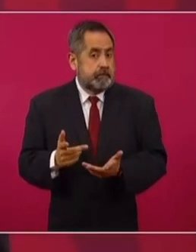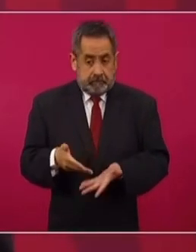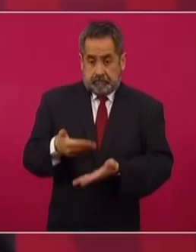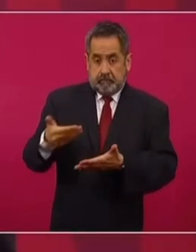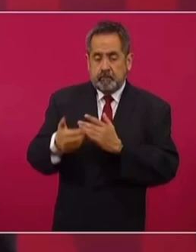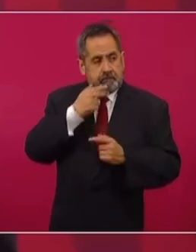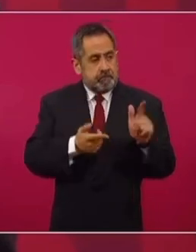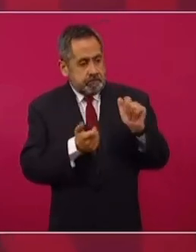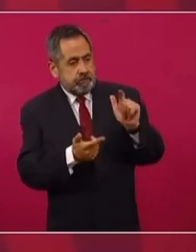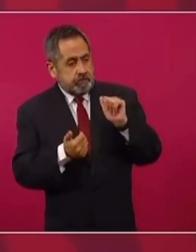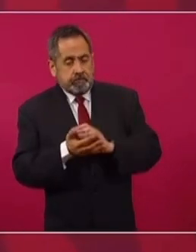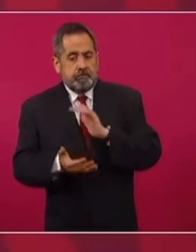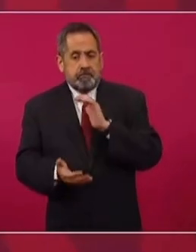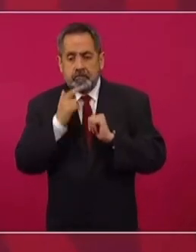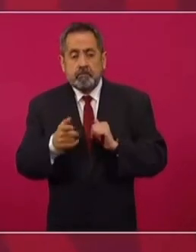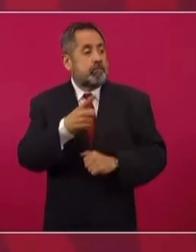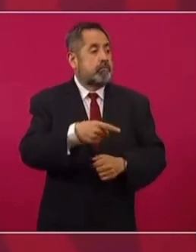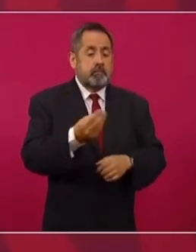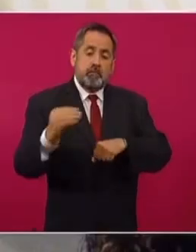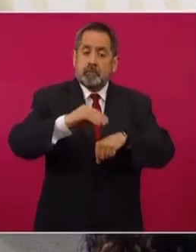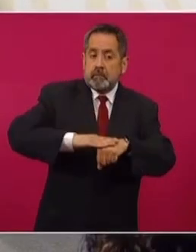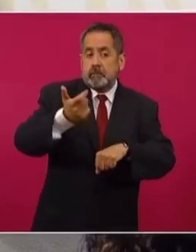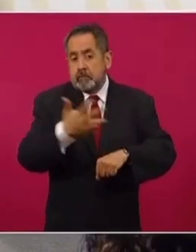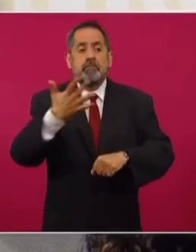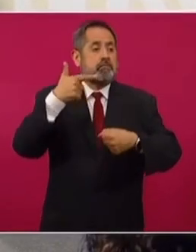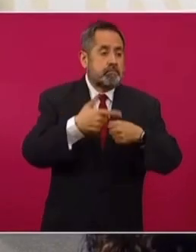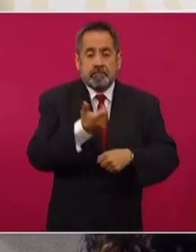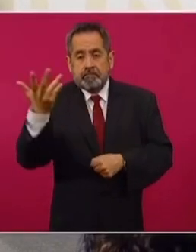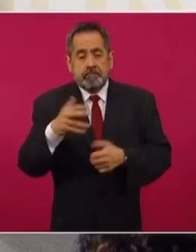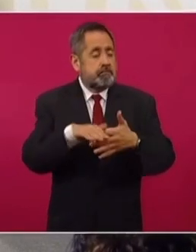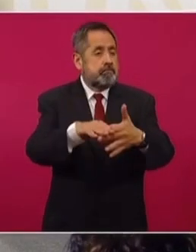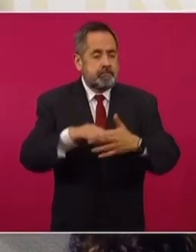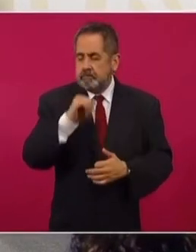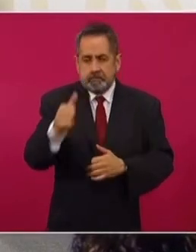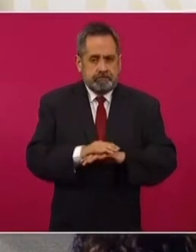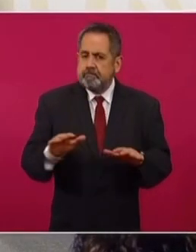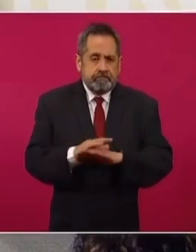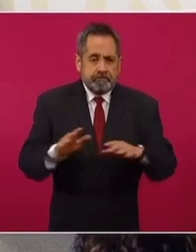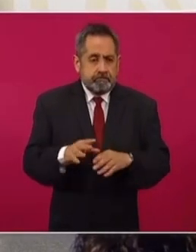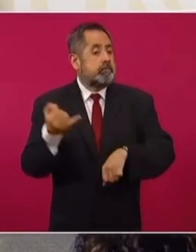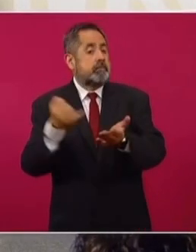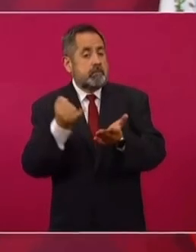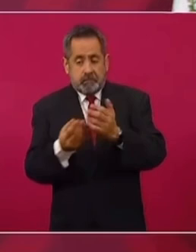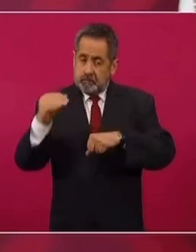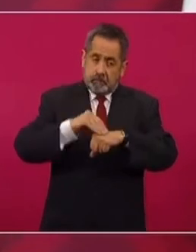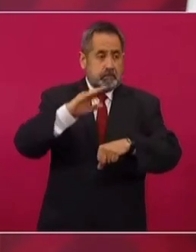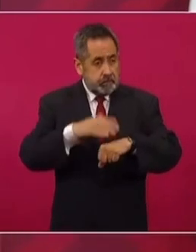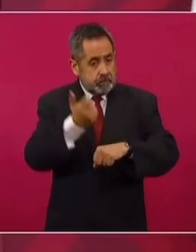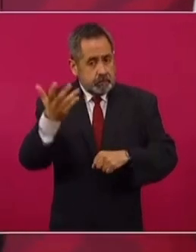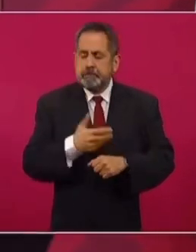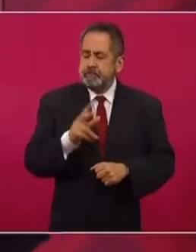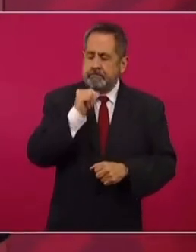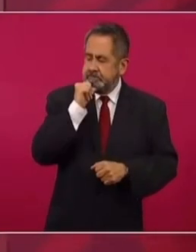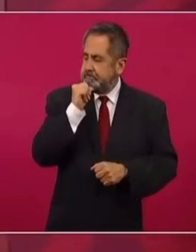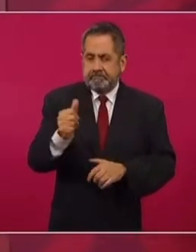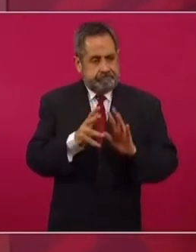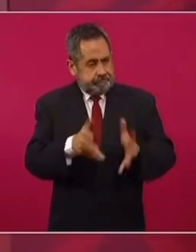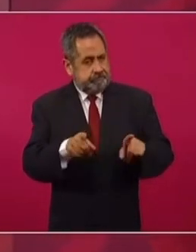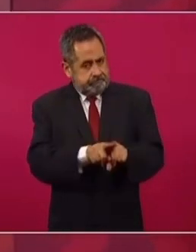mejorado la recaudación, sin aumentar los precios de las gasolinas, sin gasolinazos y sin aumentar impuestos.